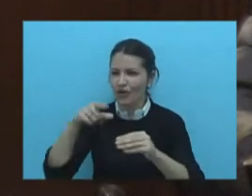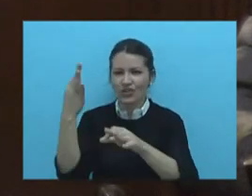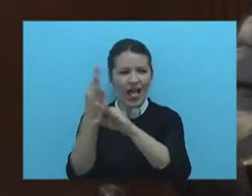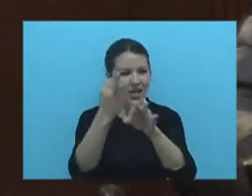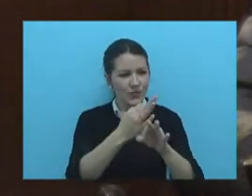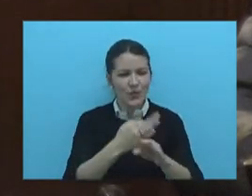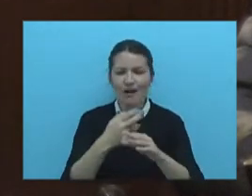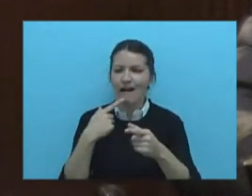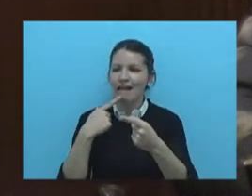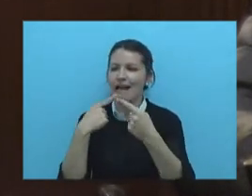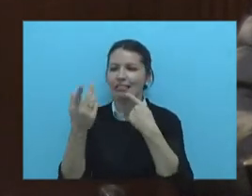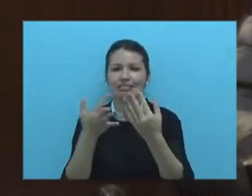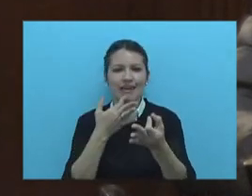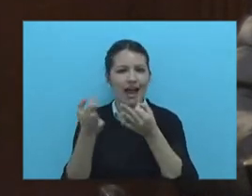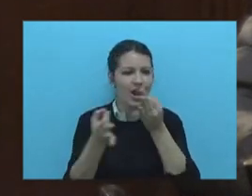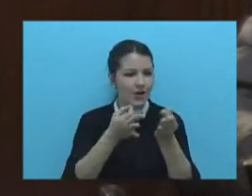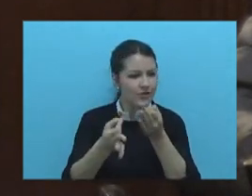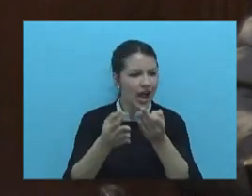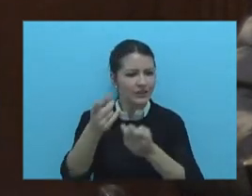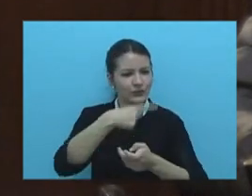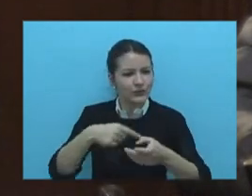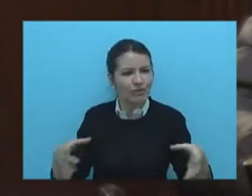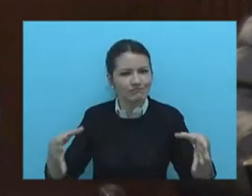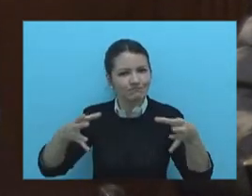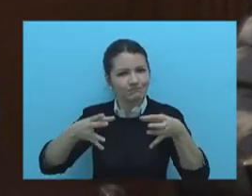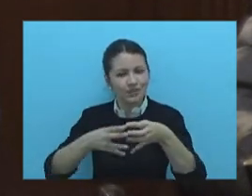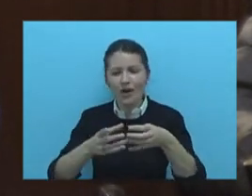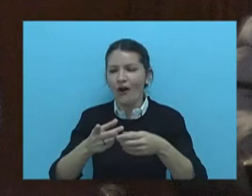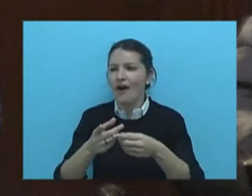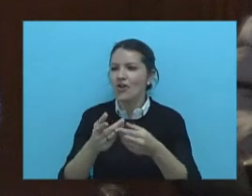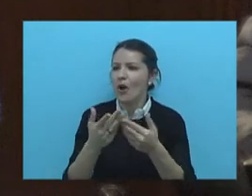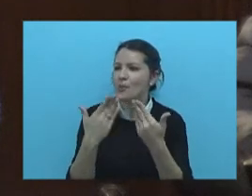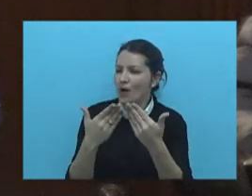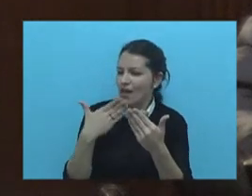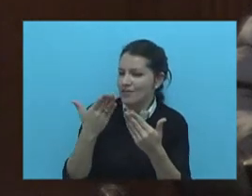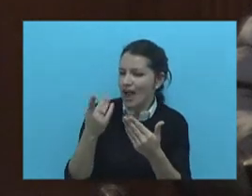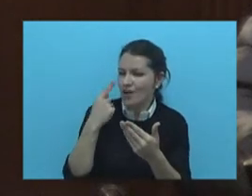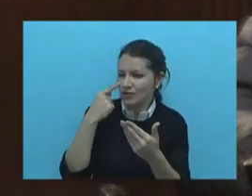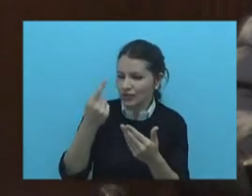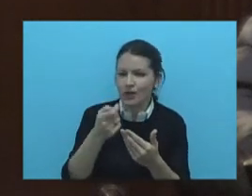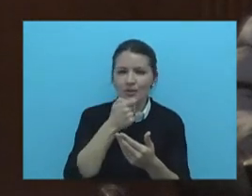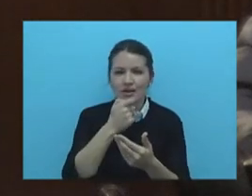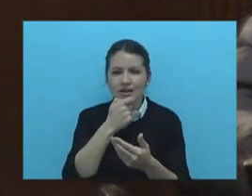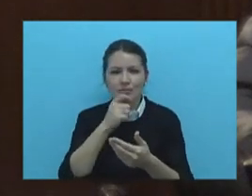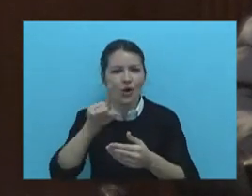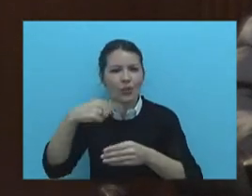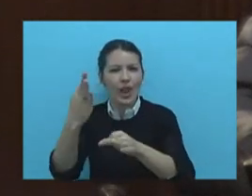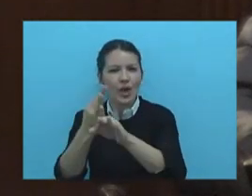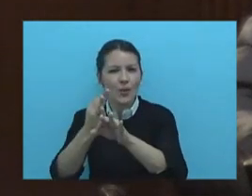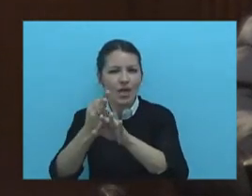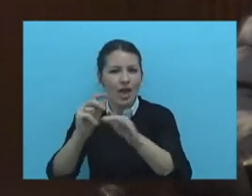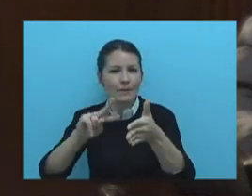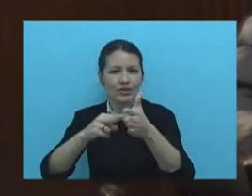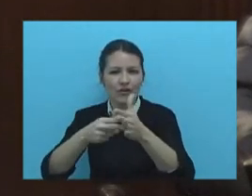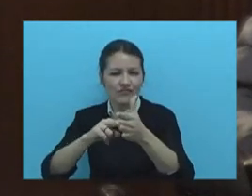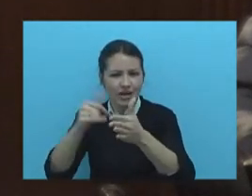que cada uno podemos tener dificultades en otra escuela y capaz que en ese momento